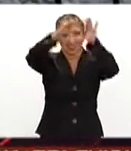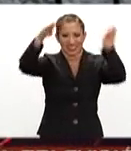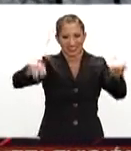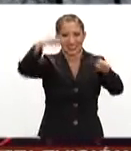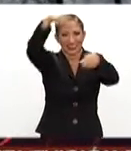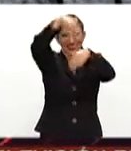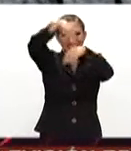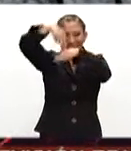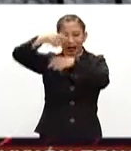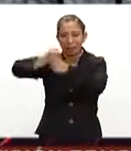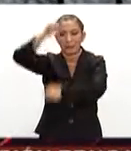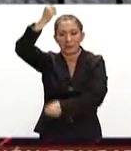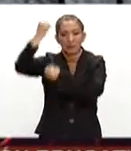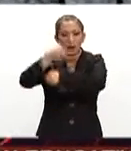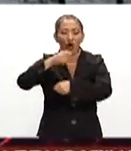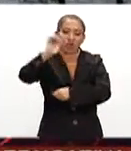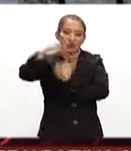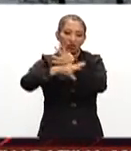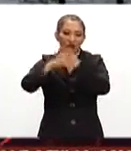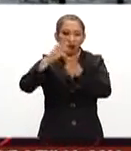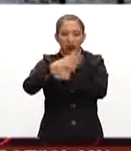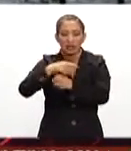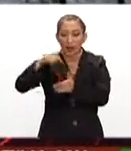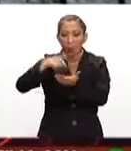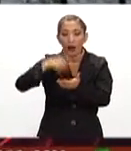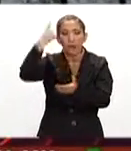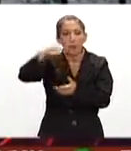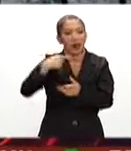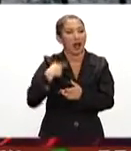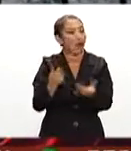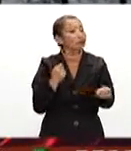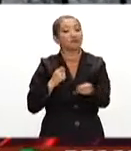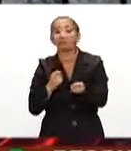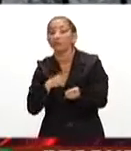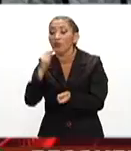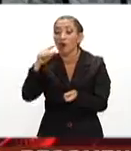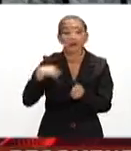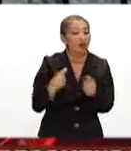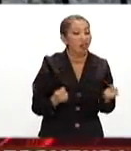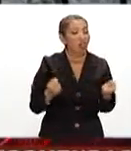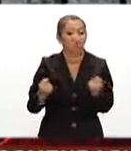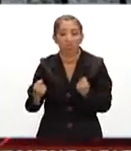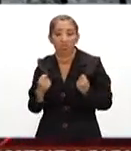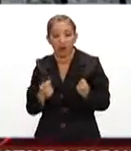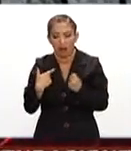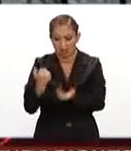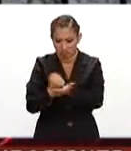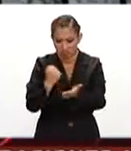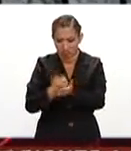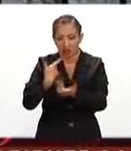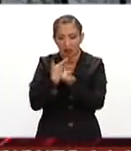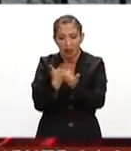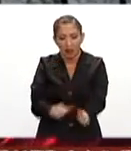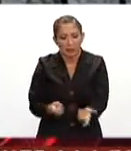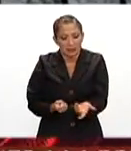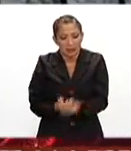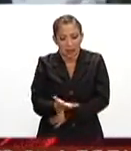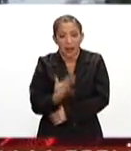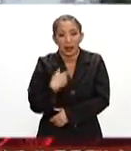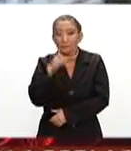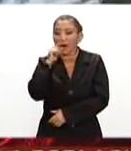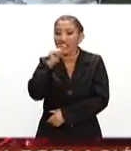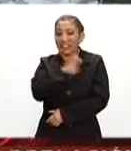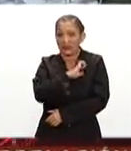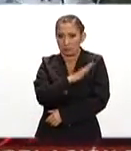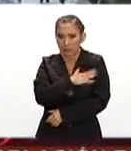centro con palos y otros objetos del lugar para intimidar a los guardias de seguridad y exigir su libertad. La